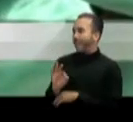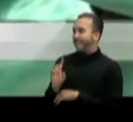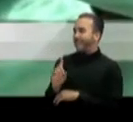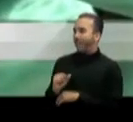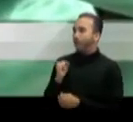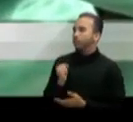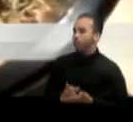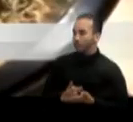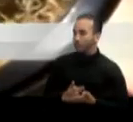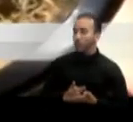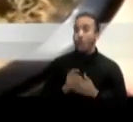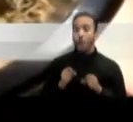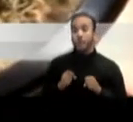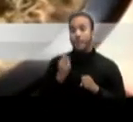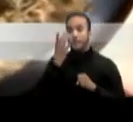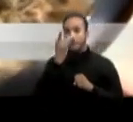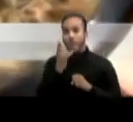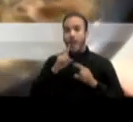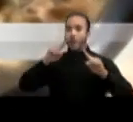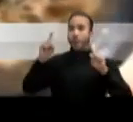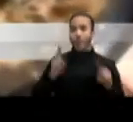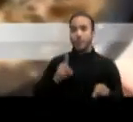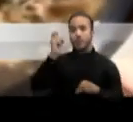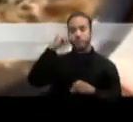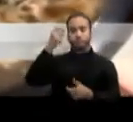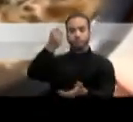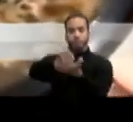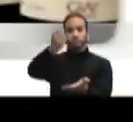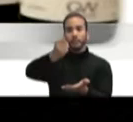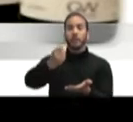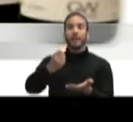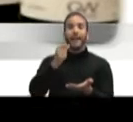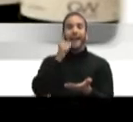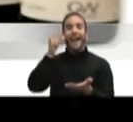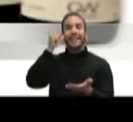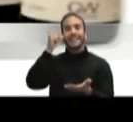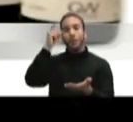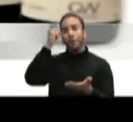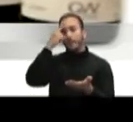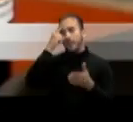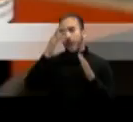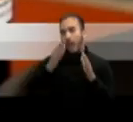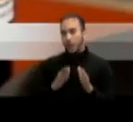FDA. Esto es posible tras una orden ejecutiva firmada ayer por el gobernador